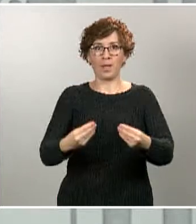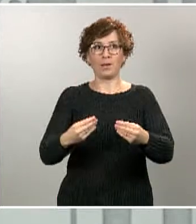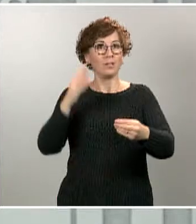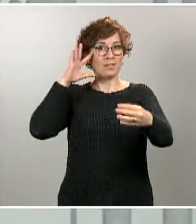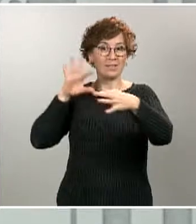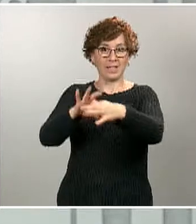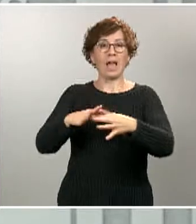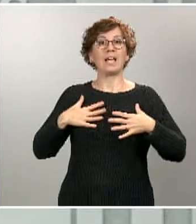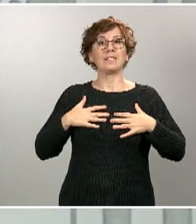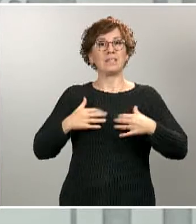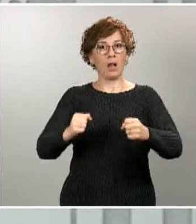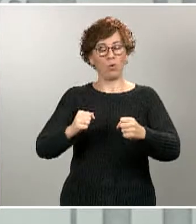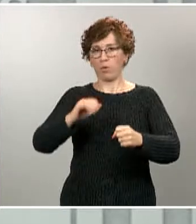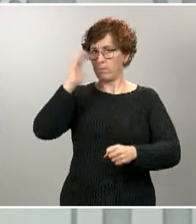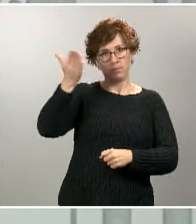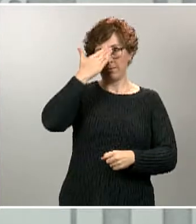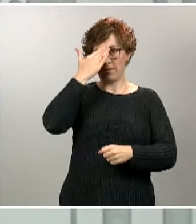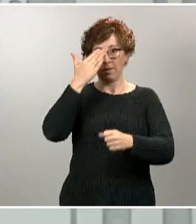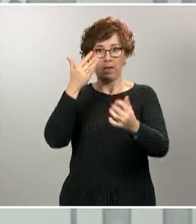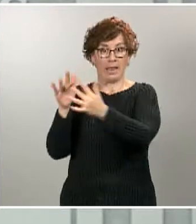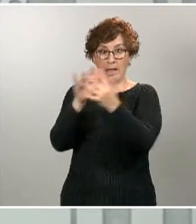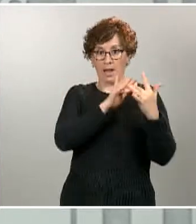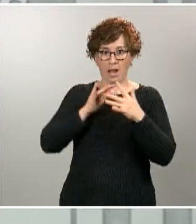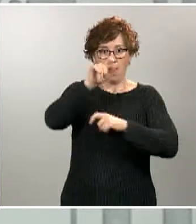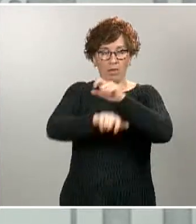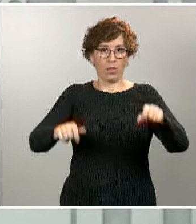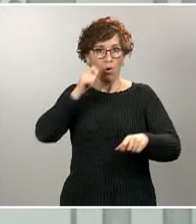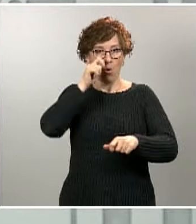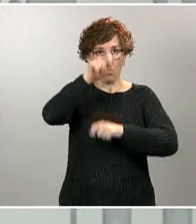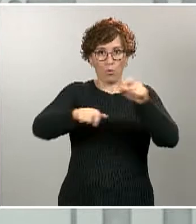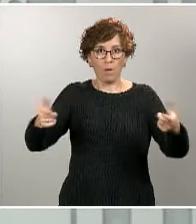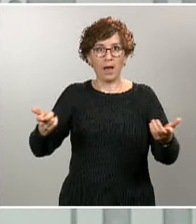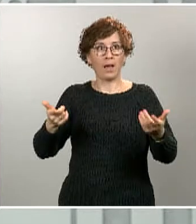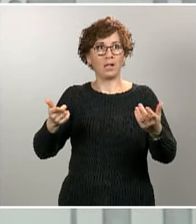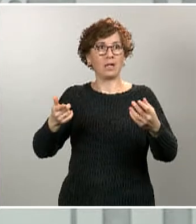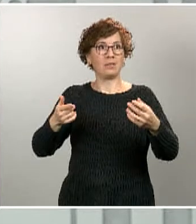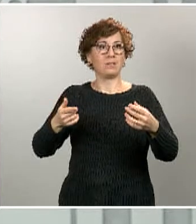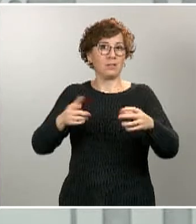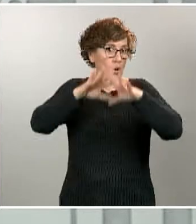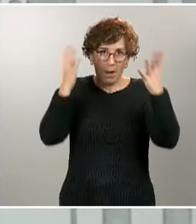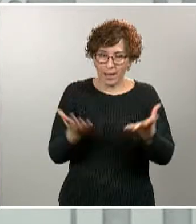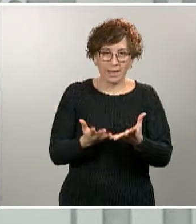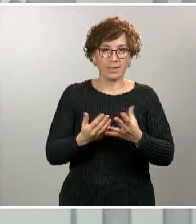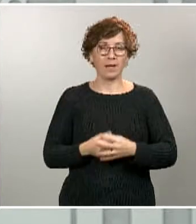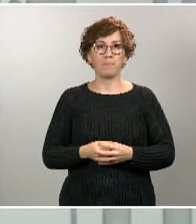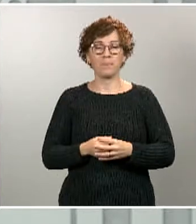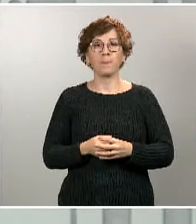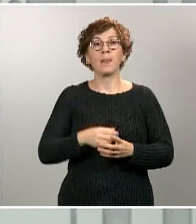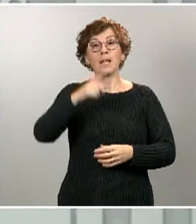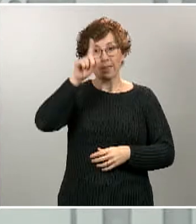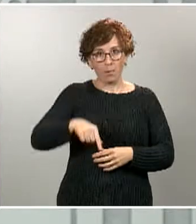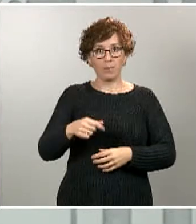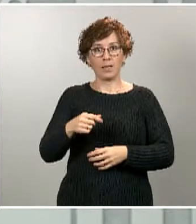nuestras relaciones humanas, en nuestras relaciones también con el planeta. Y, por otra parte, la economía de los cuidados,